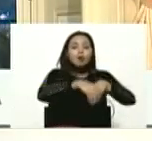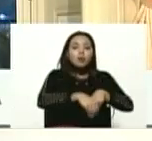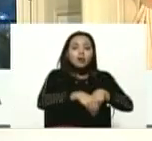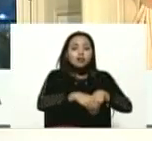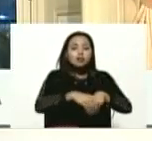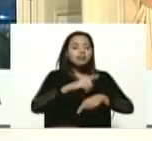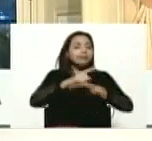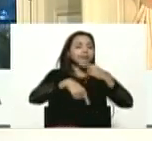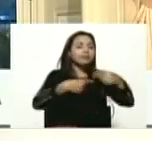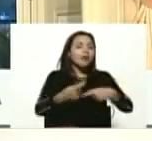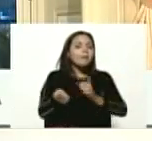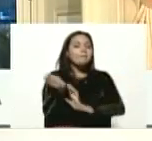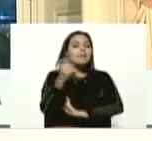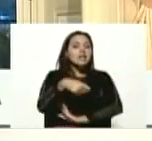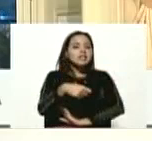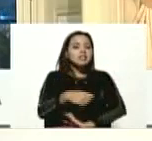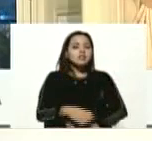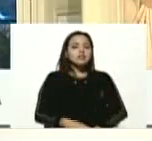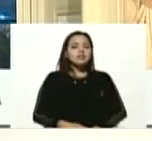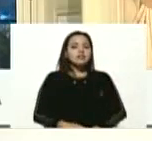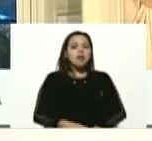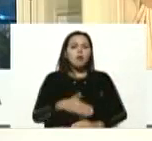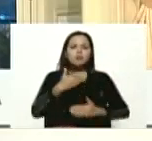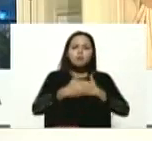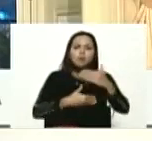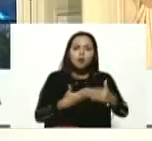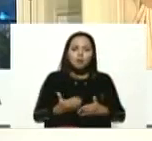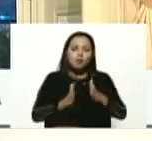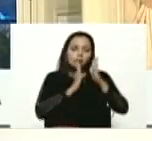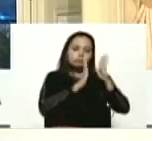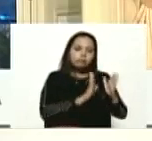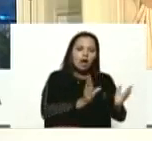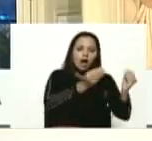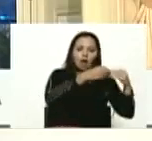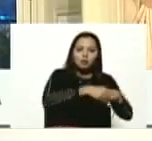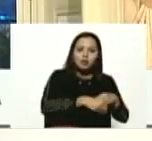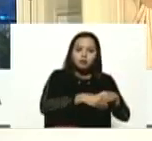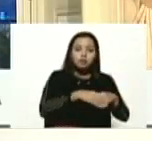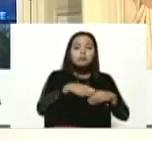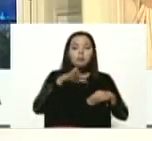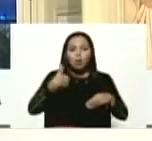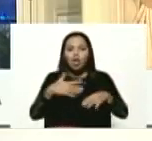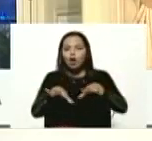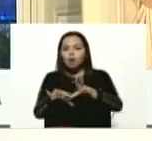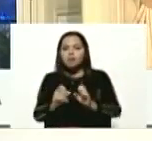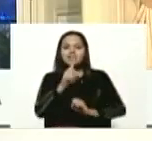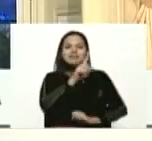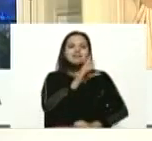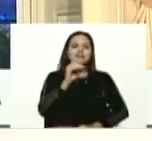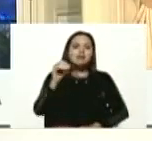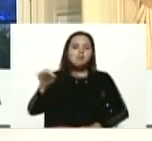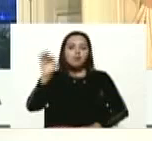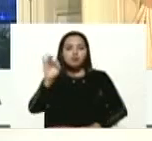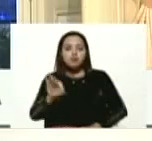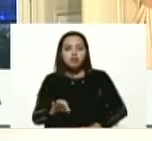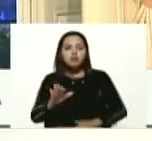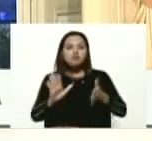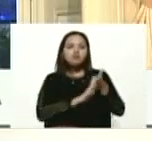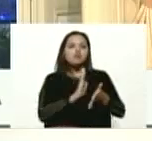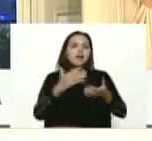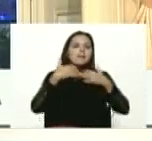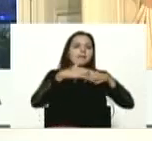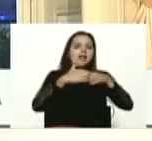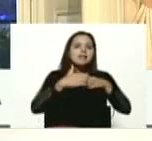meses y íbamos negociando por un lado para tener el 100% del manejo del complejo mejorador